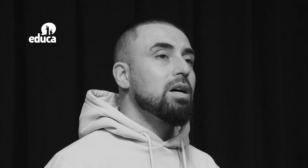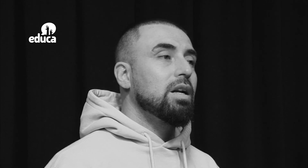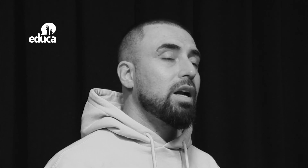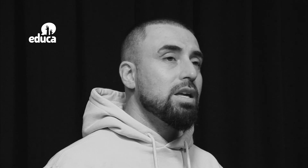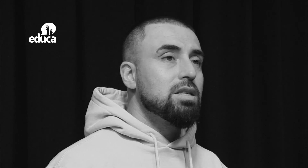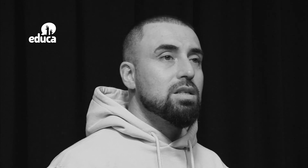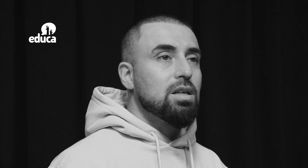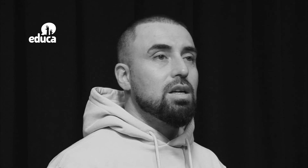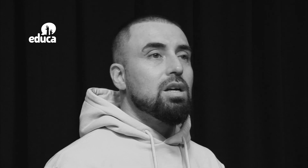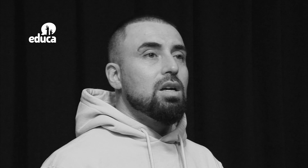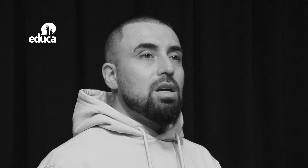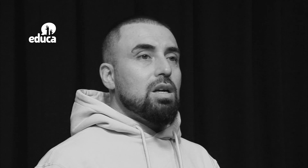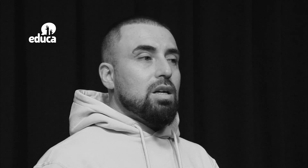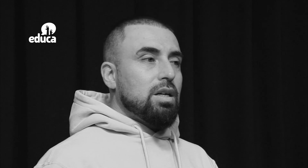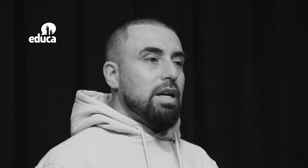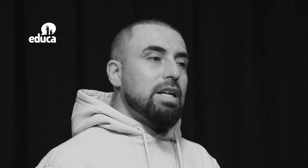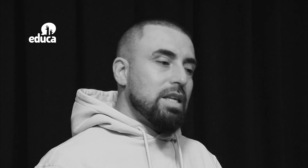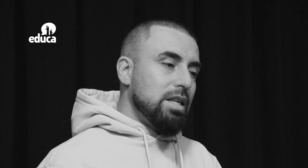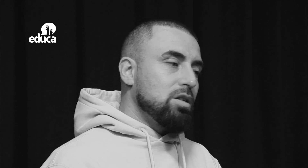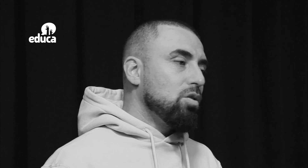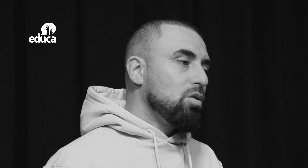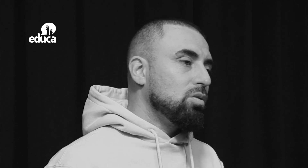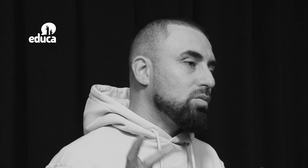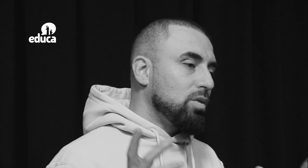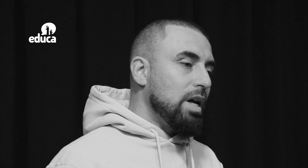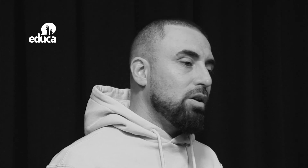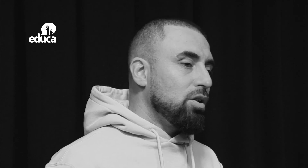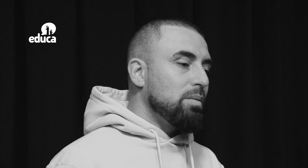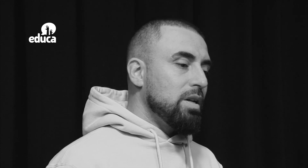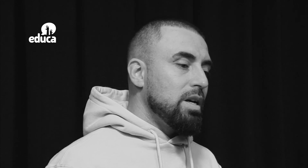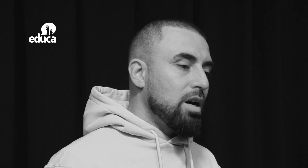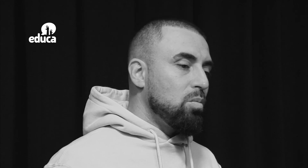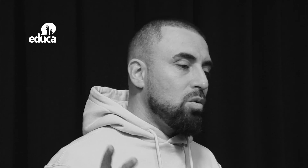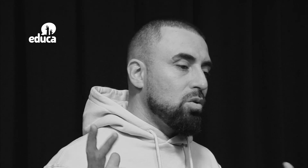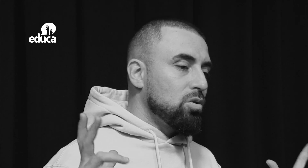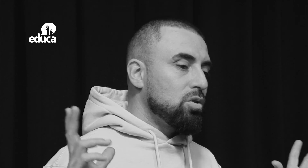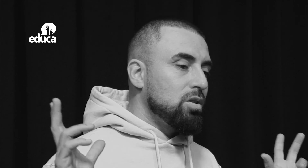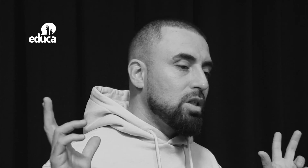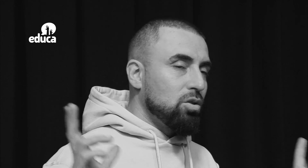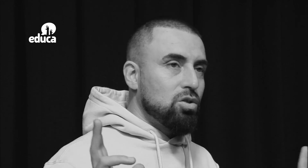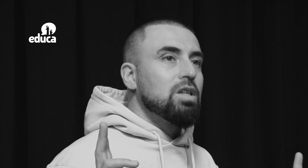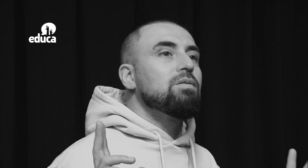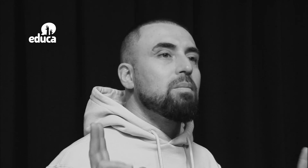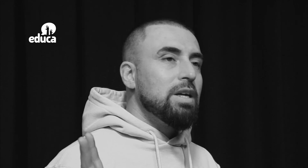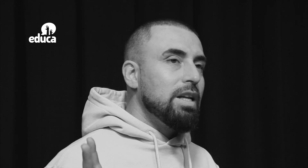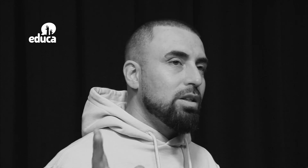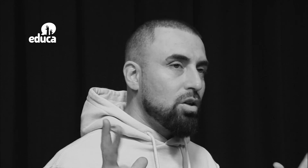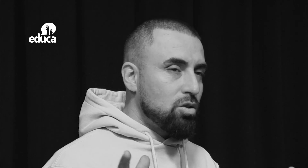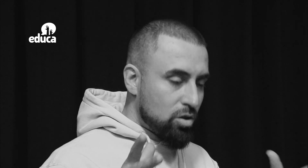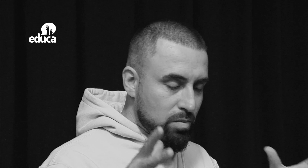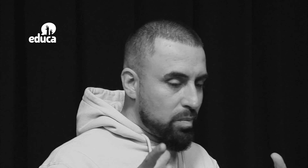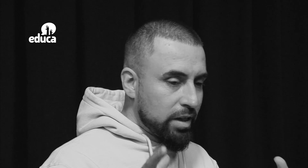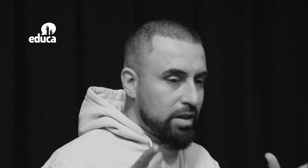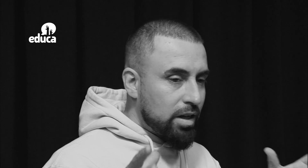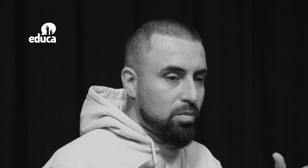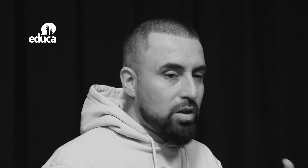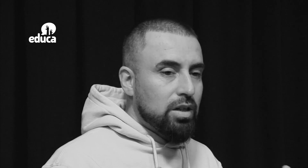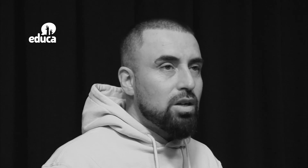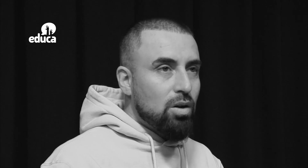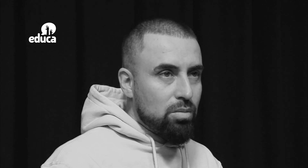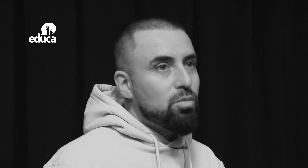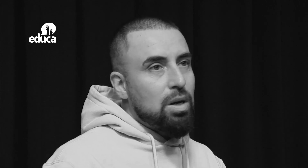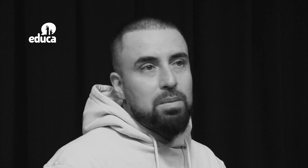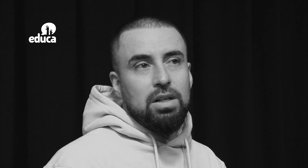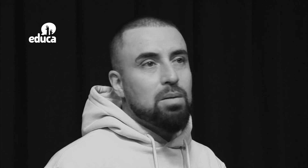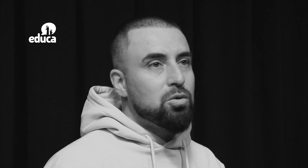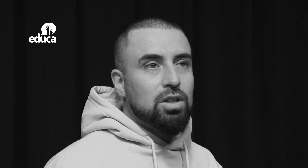llama Raíz. Que en ese disco, claro, yo ya venía como siendo sostén de familia y todo eso. Entonces me planteé como que